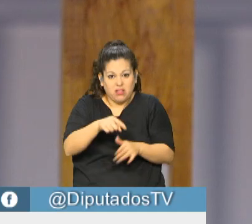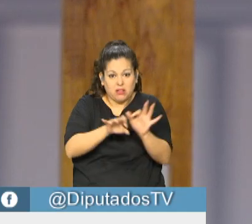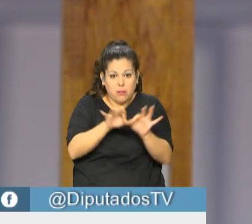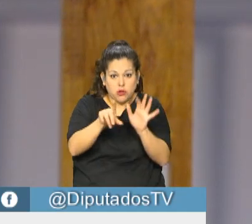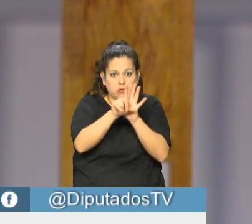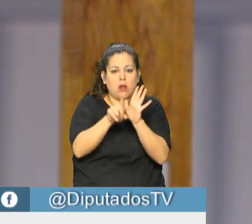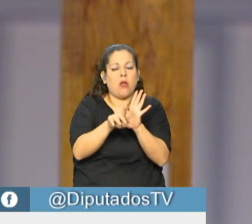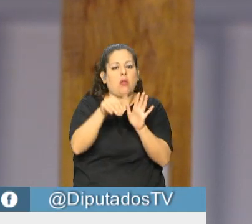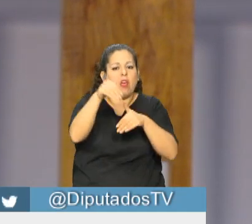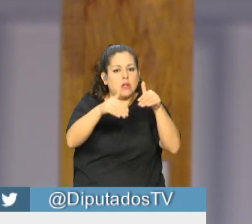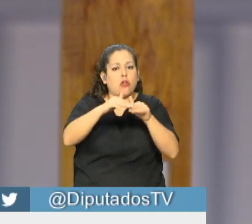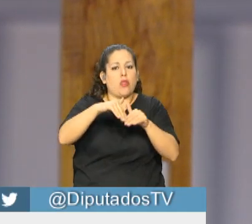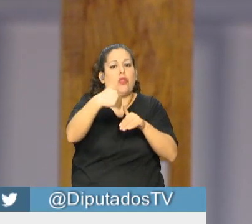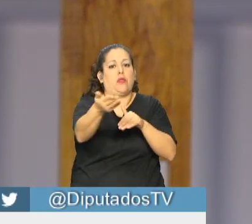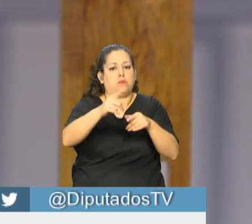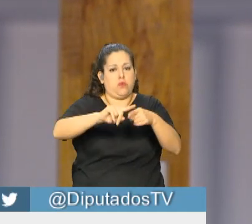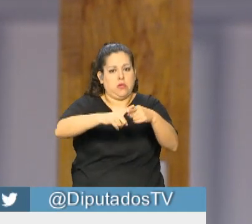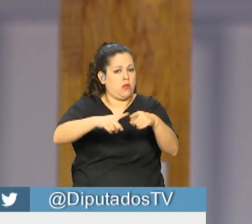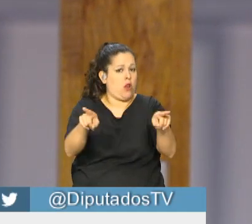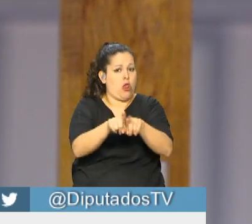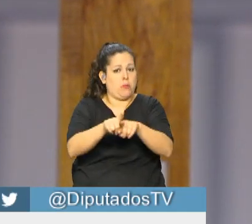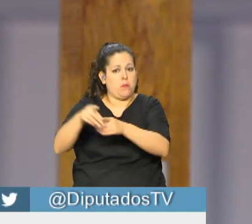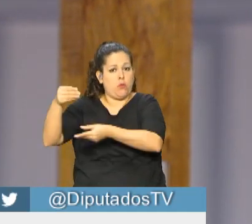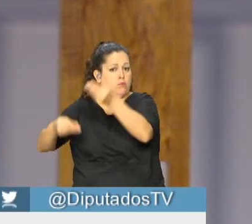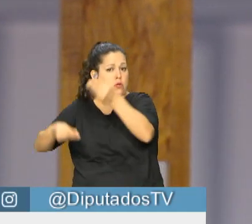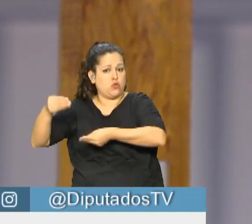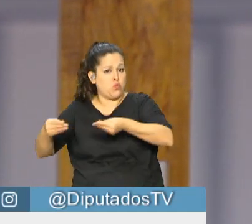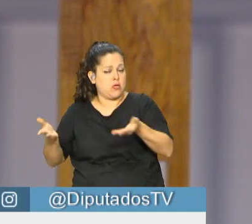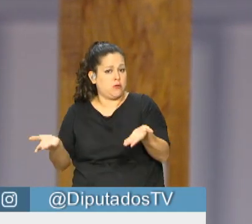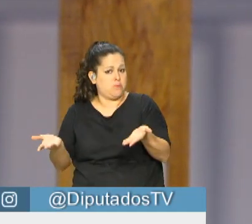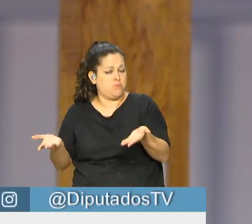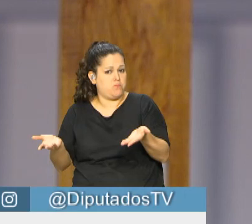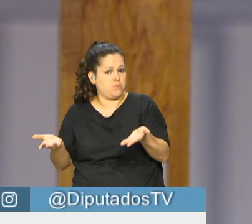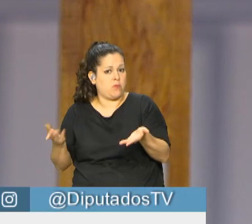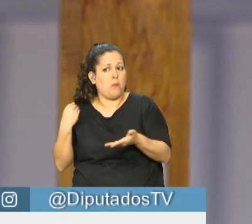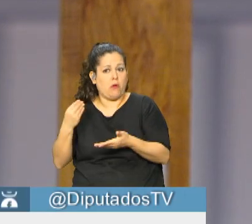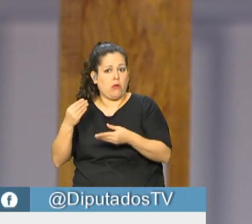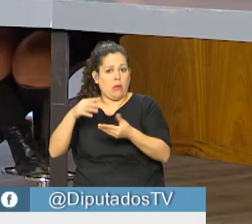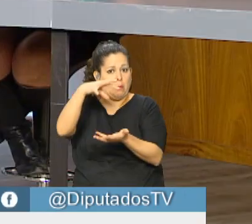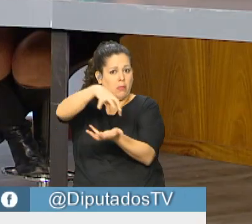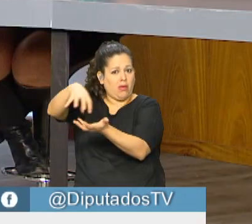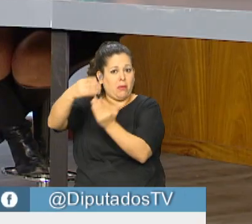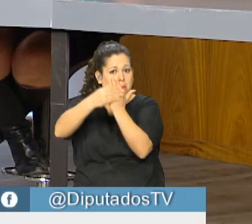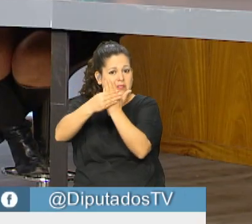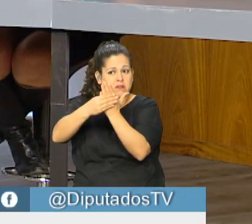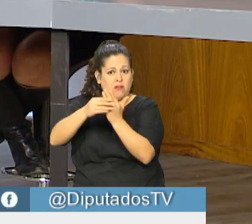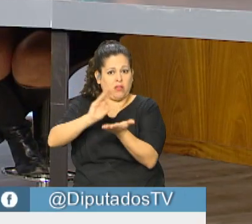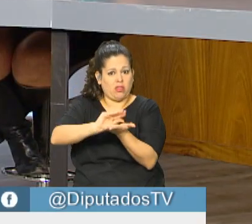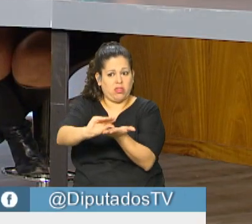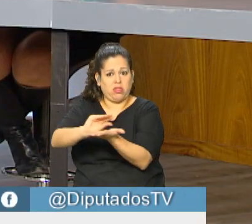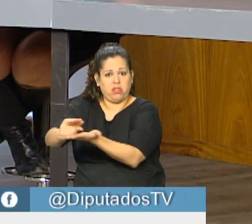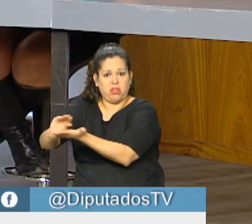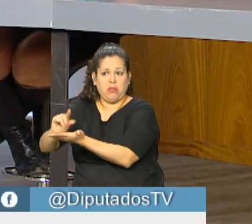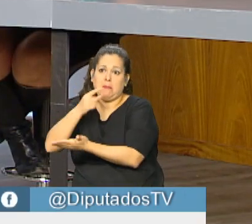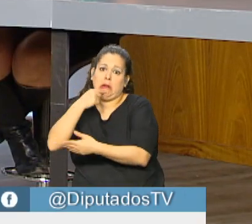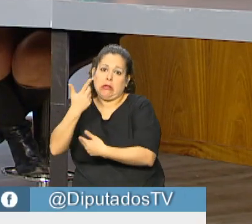elecciones. Y lo mismo que el presupuesto. Han bajado de nivel a ministerios que nosotros consideramos que son prioritarios, como el Ministerio